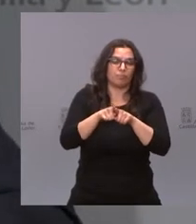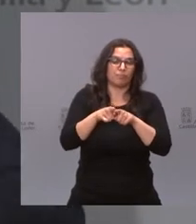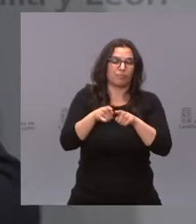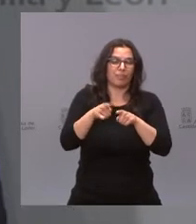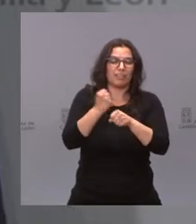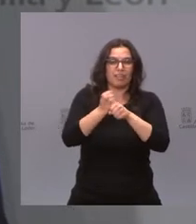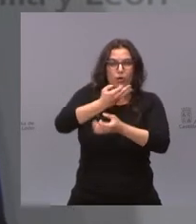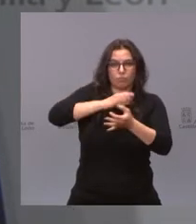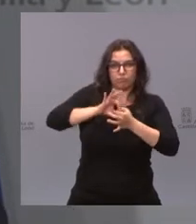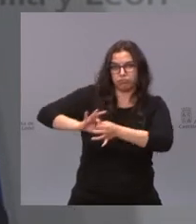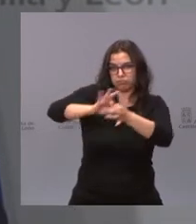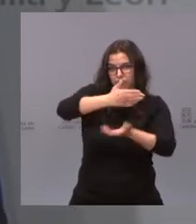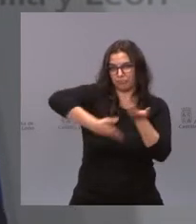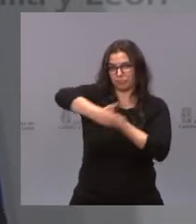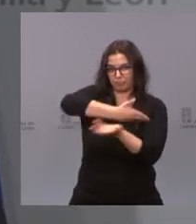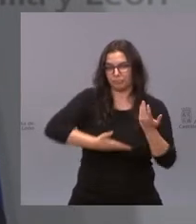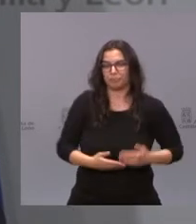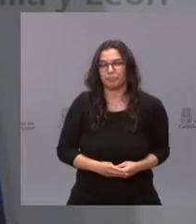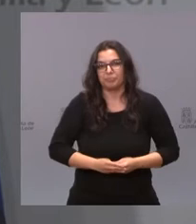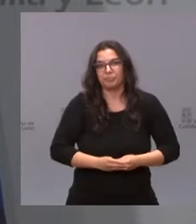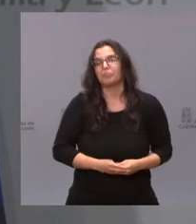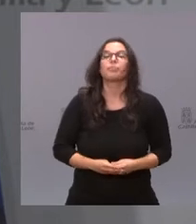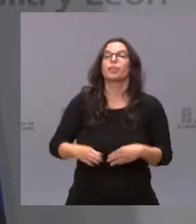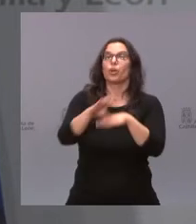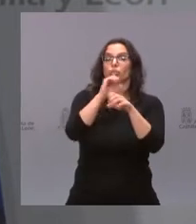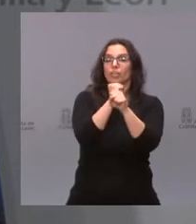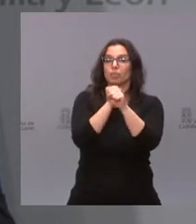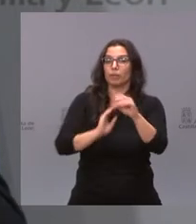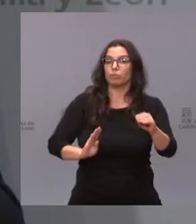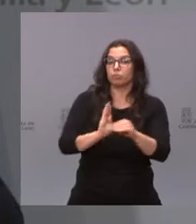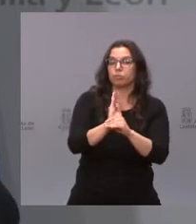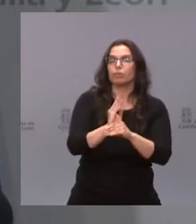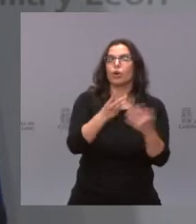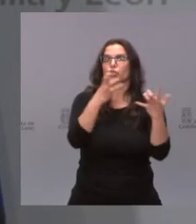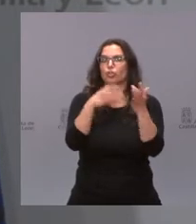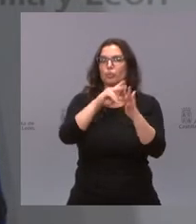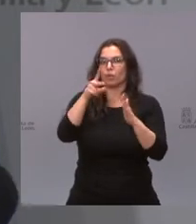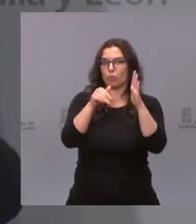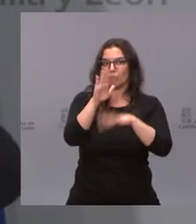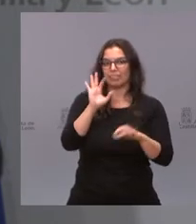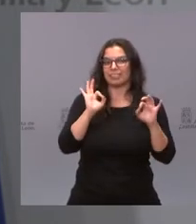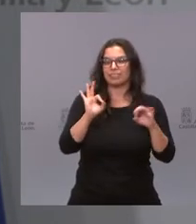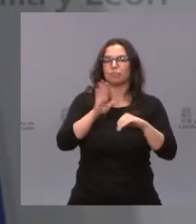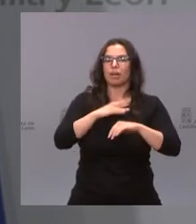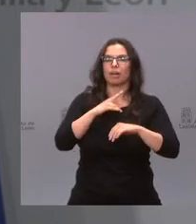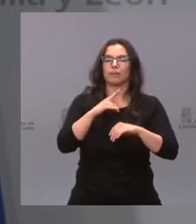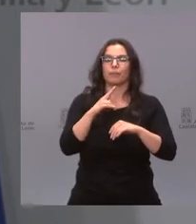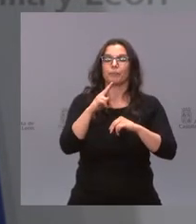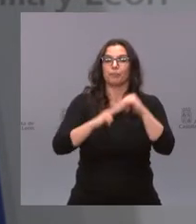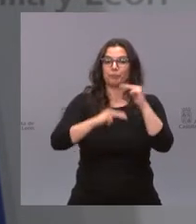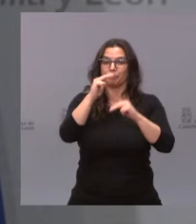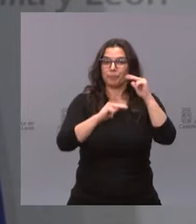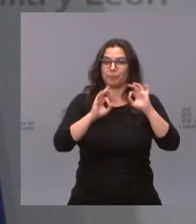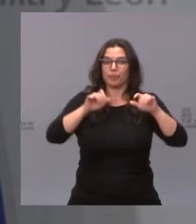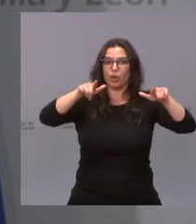Junta invierte, desde la Consejería de Empleo, más de 800.000 euros en la construcción de una nueva